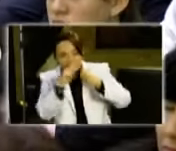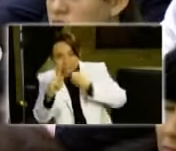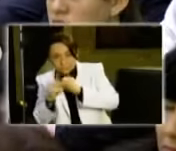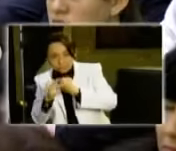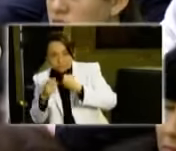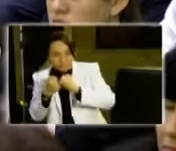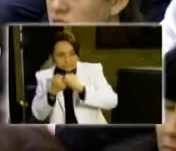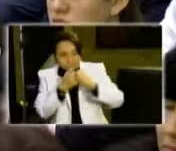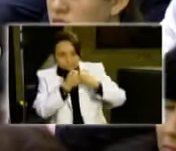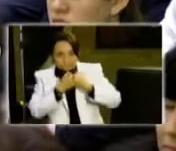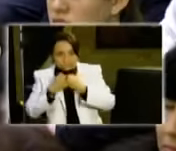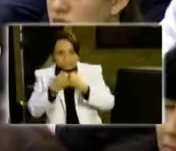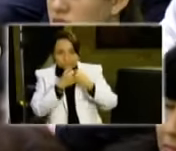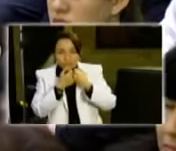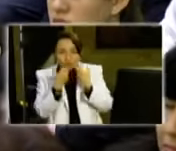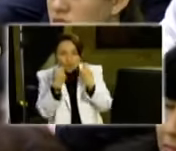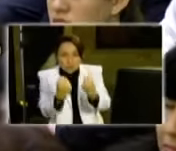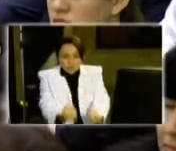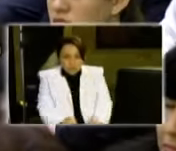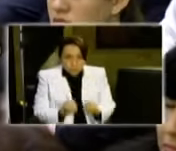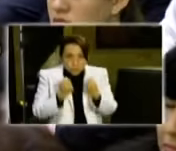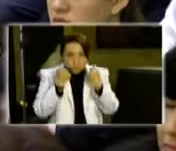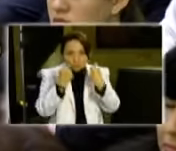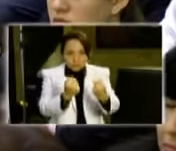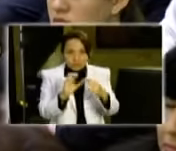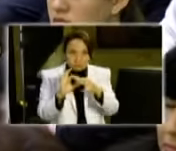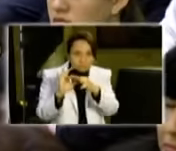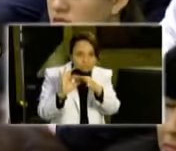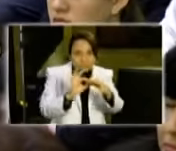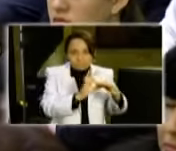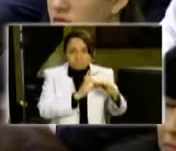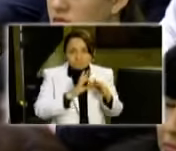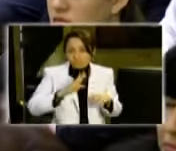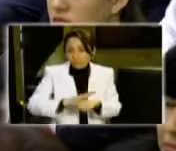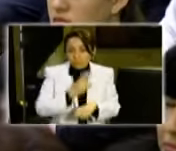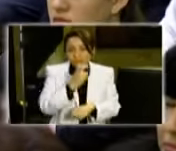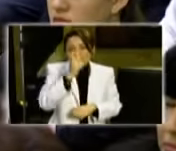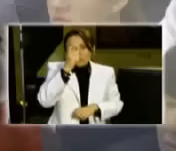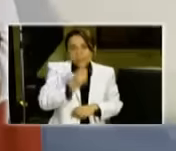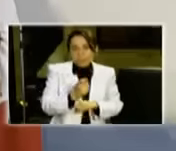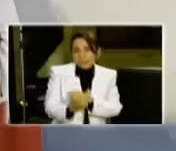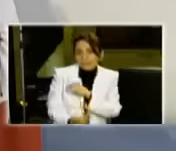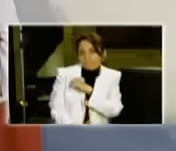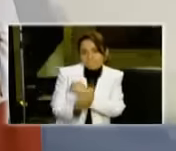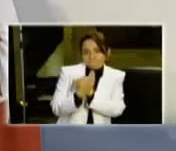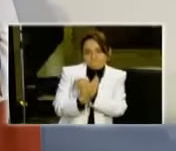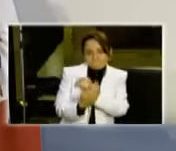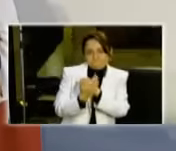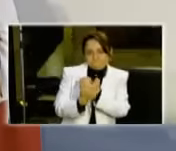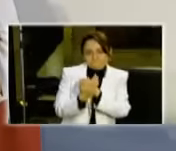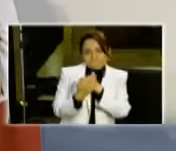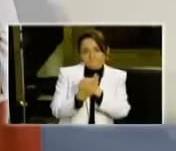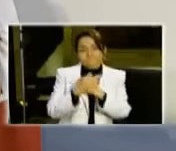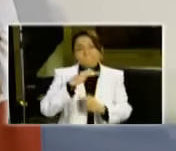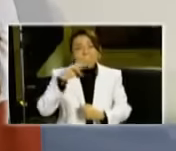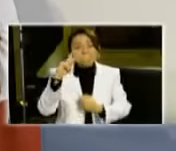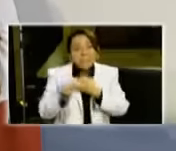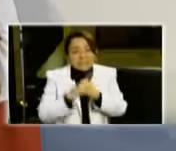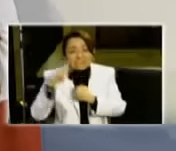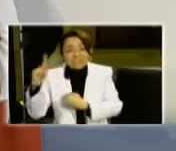condición indispensable de nuestro desarrollo y de nuestra mayor protección internacional. Nuestros estados son todavía